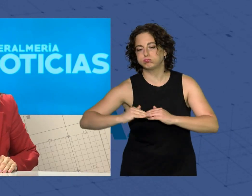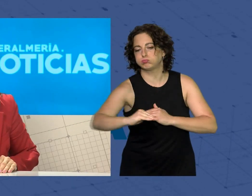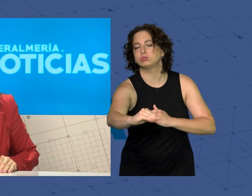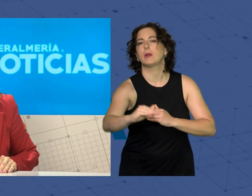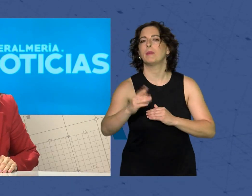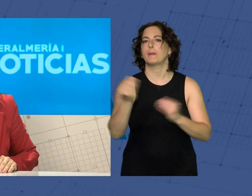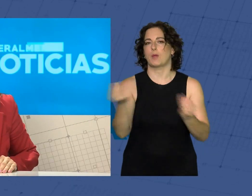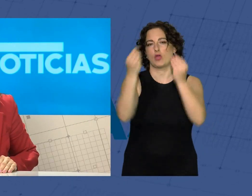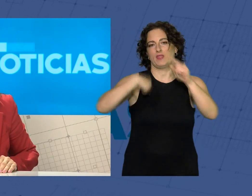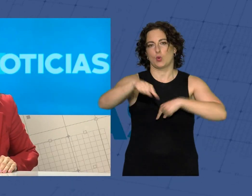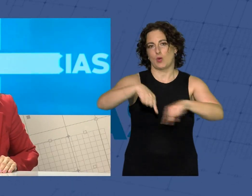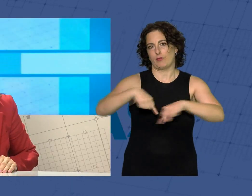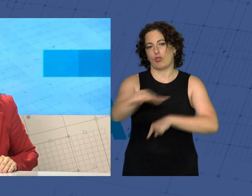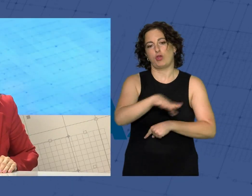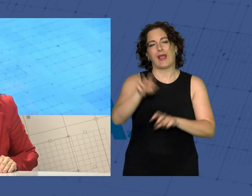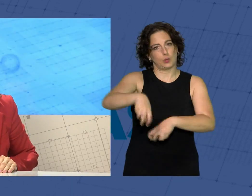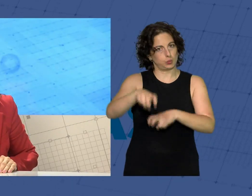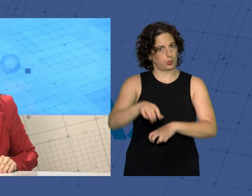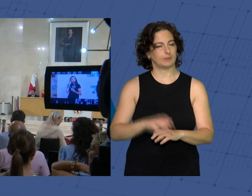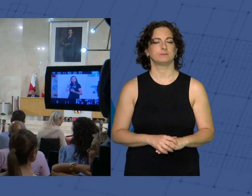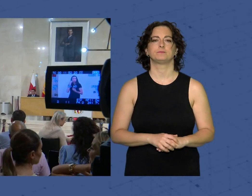en una zona eminentemente agrícola.